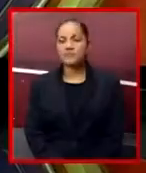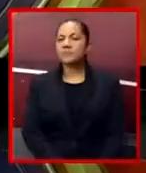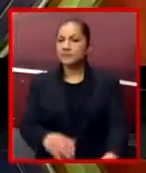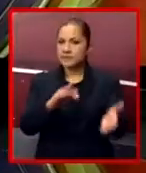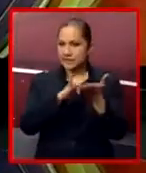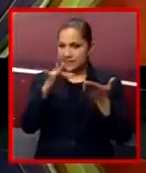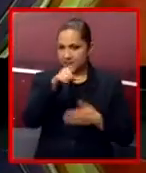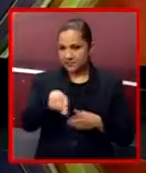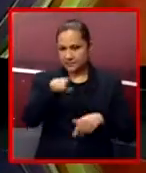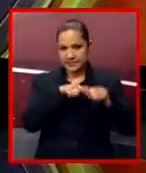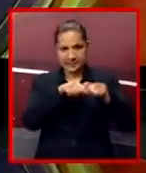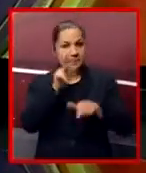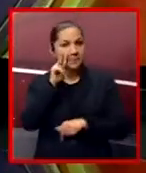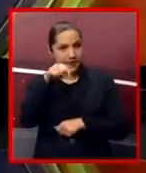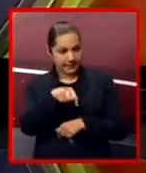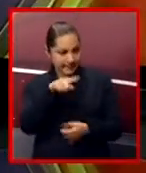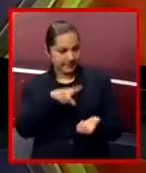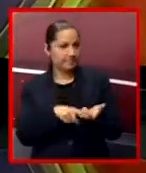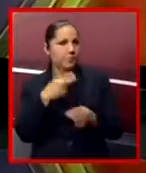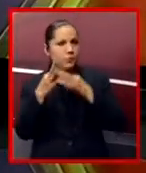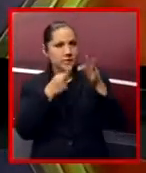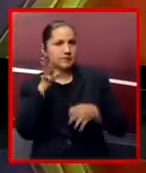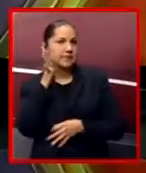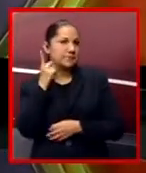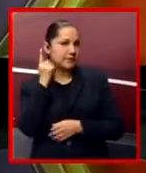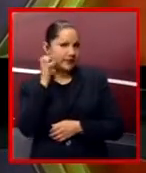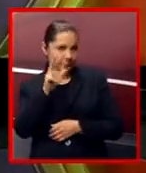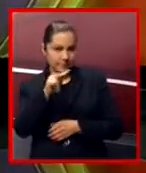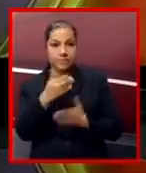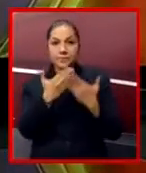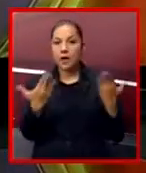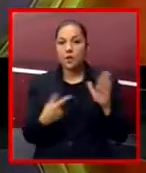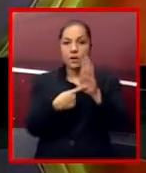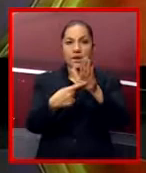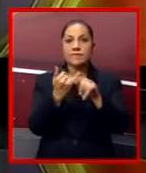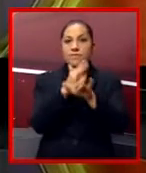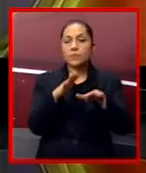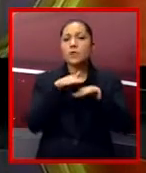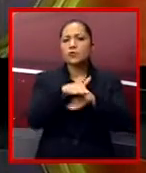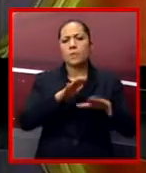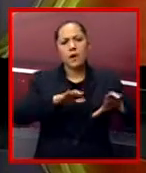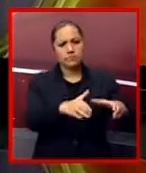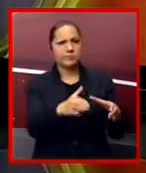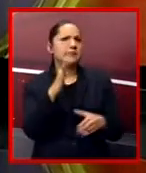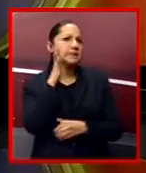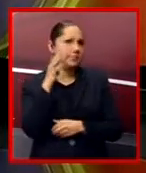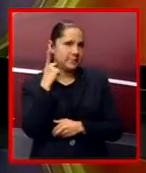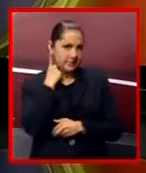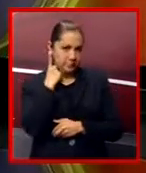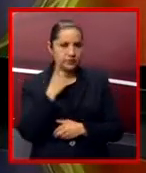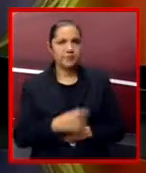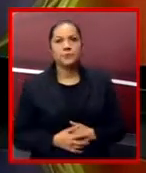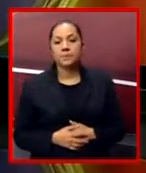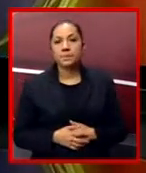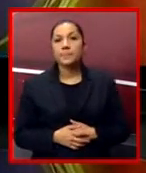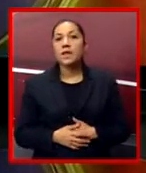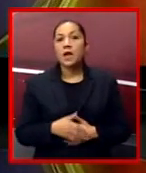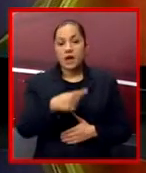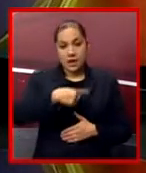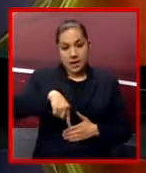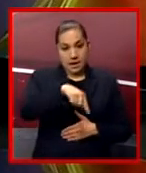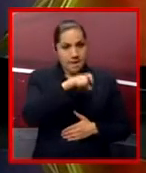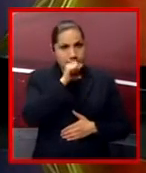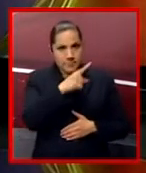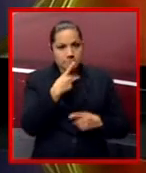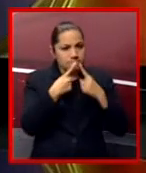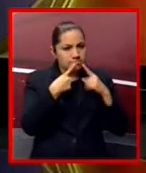Gracias por continuar con nosotros aquí en Noticias del Congreso. Vamos con los detalles de lo ocurrido en la Cámara de Diputados. Como parte del paquete económico para